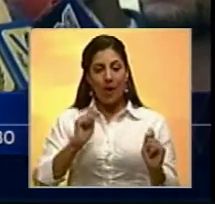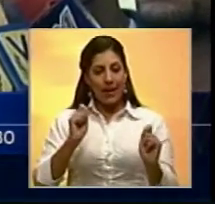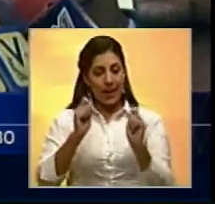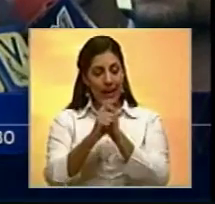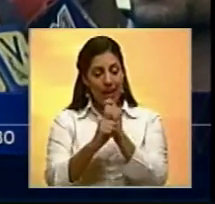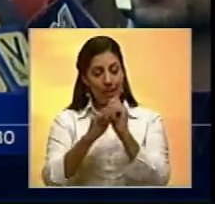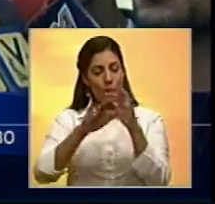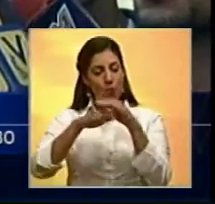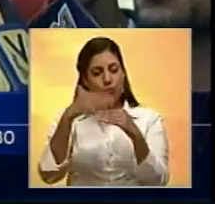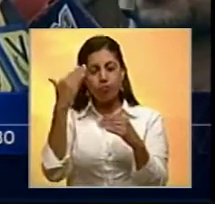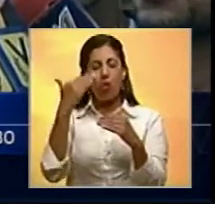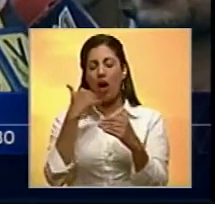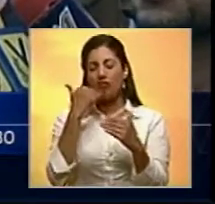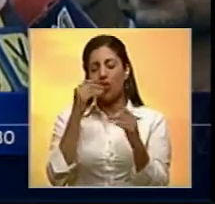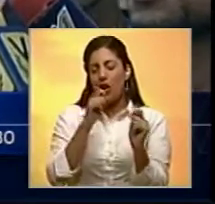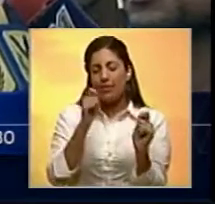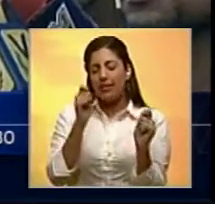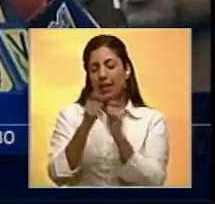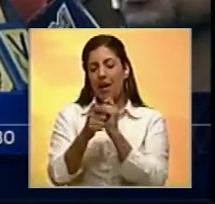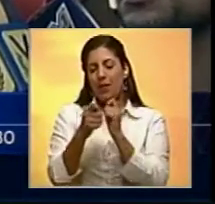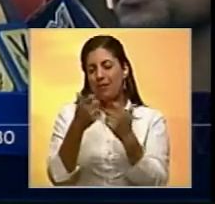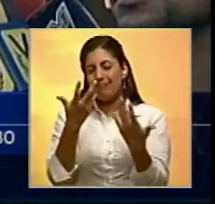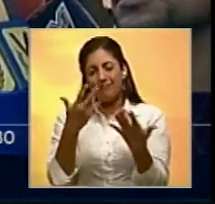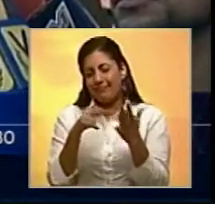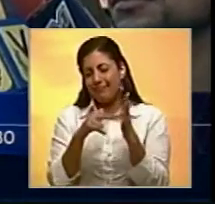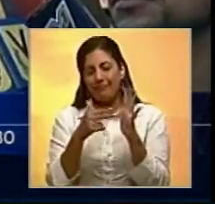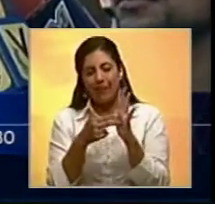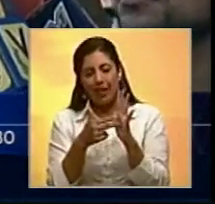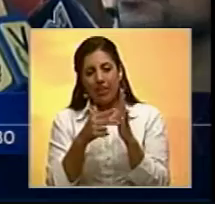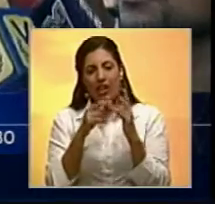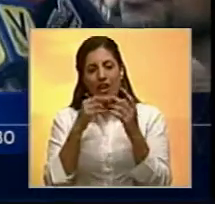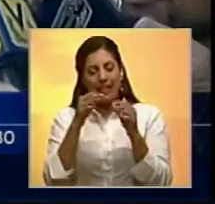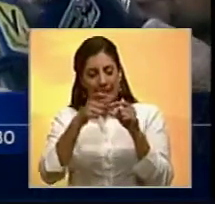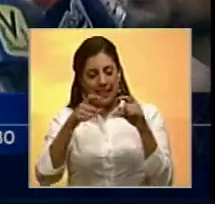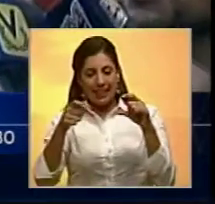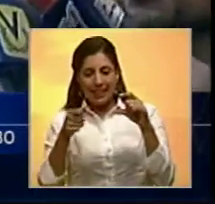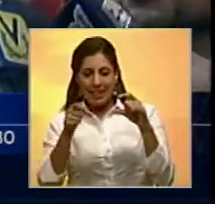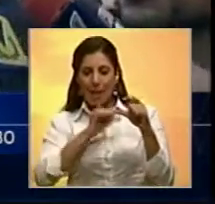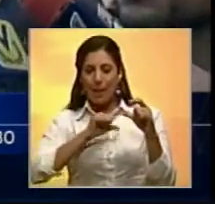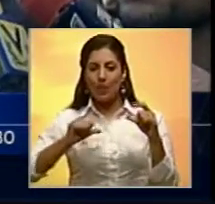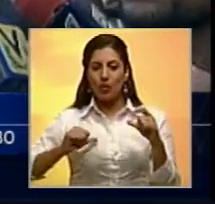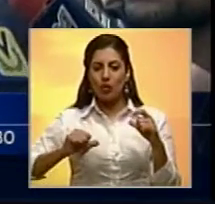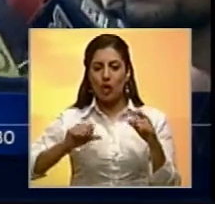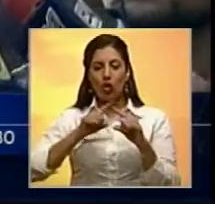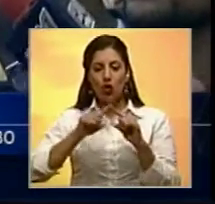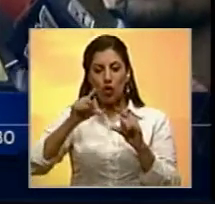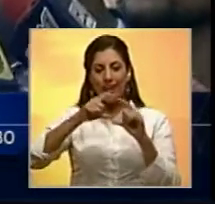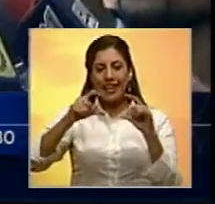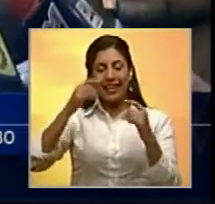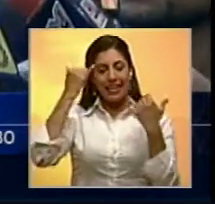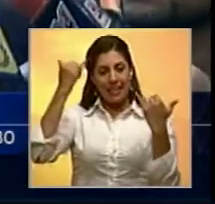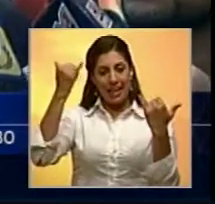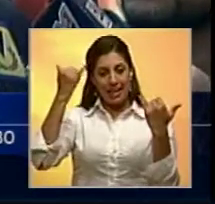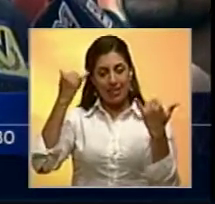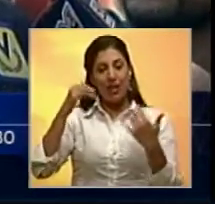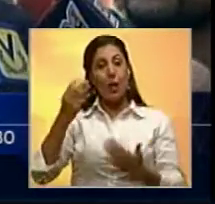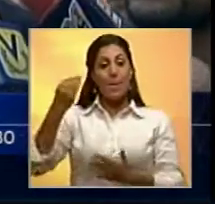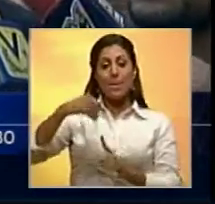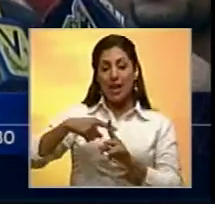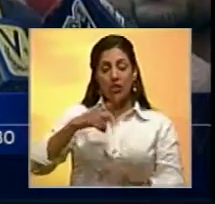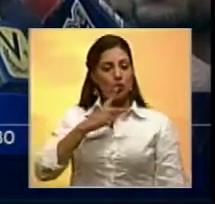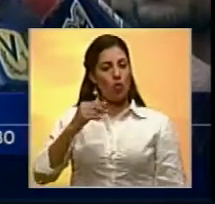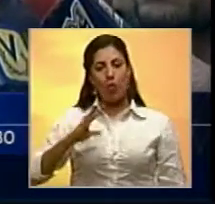de modalidad o el cambio de lo que significa el ticket personalizado y la tarjeta inteligente. Mas no